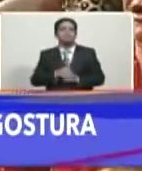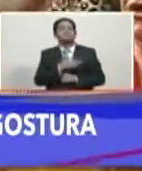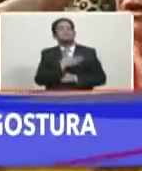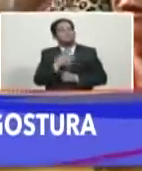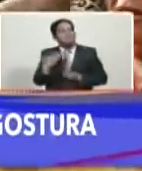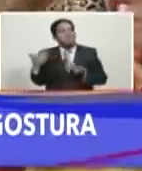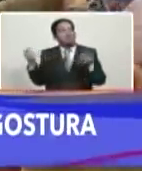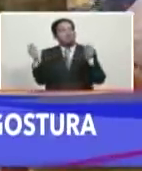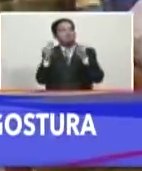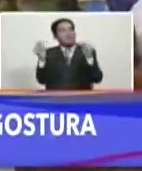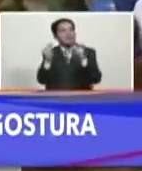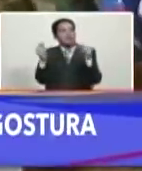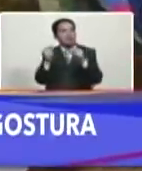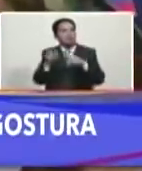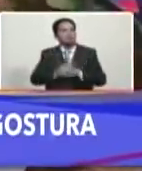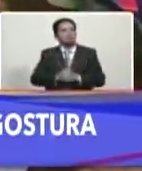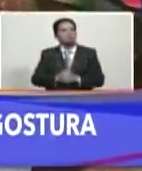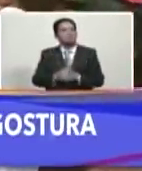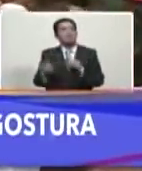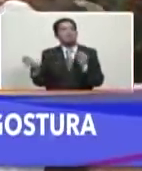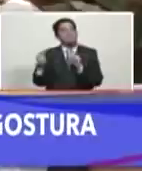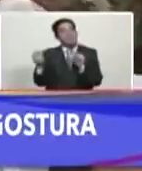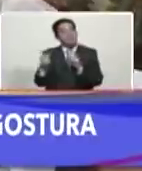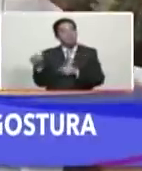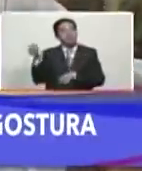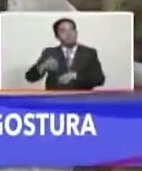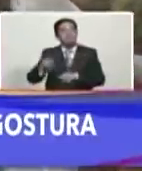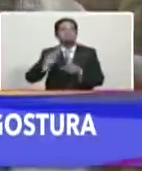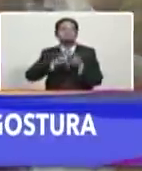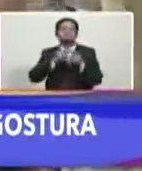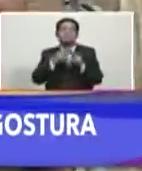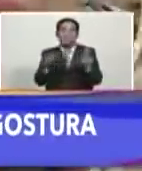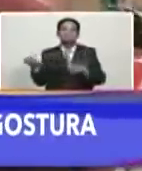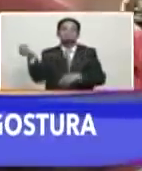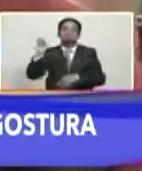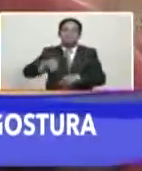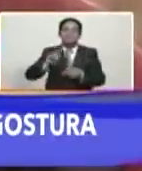diálogo. Diálogo y más diálogo. Paz y más paz.